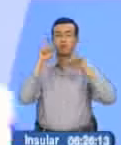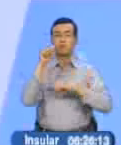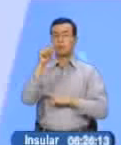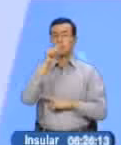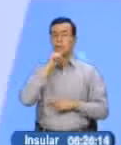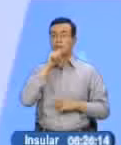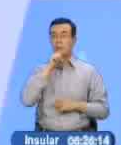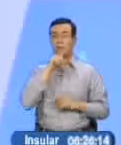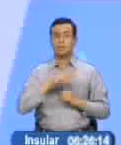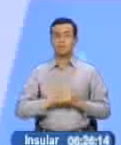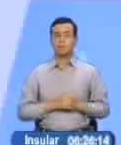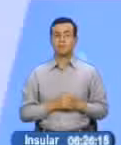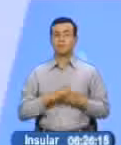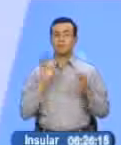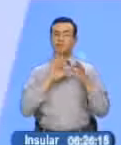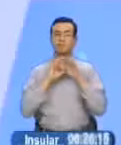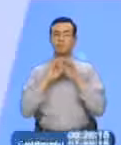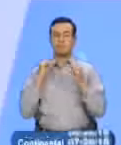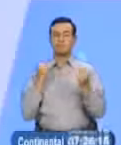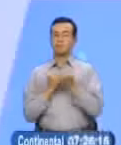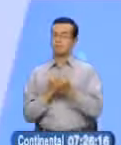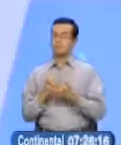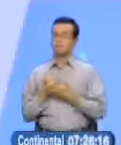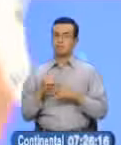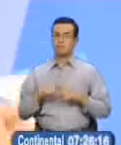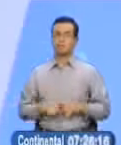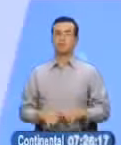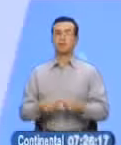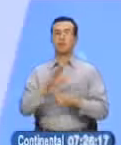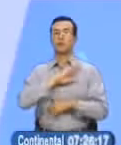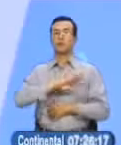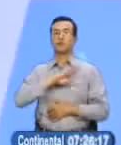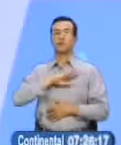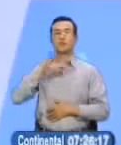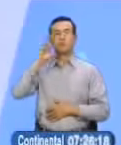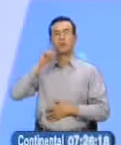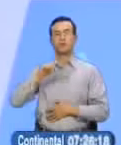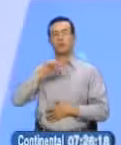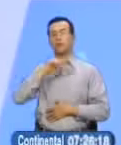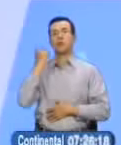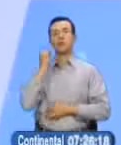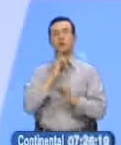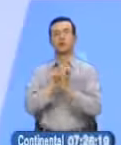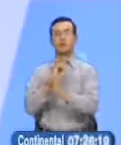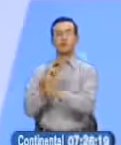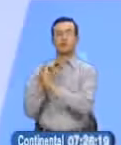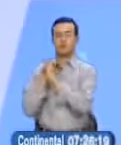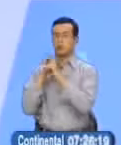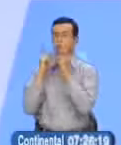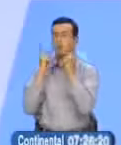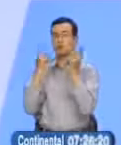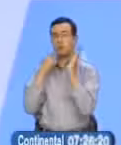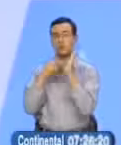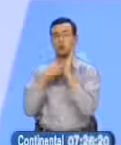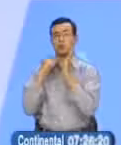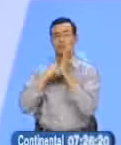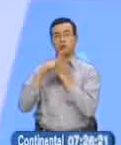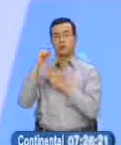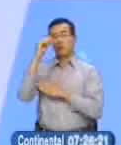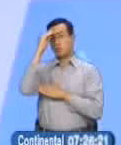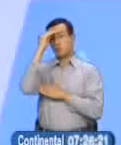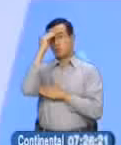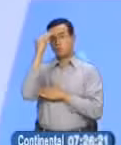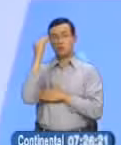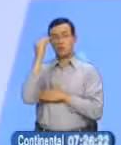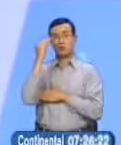privada se une y se apoya con el municipio de Cuenca y con otras entidades públicas como el Ministerio de Turismo, ¿no?